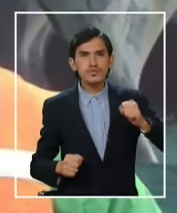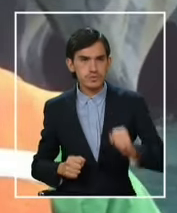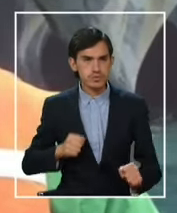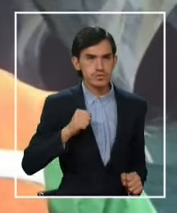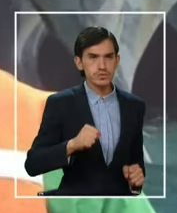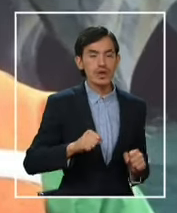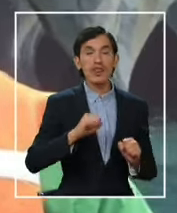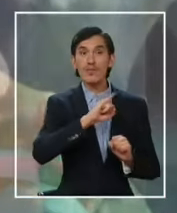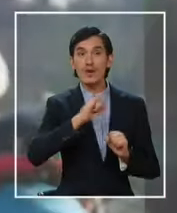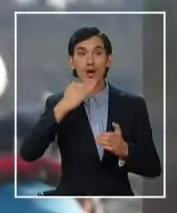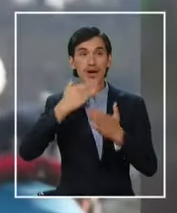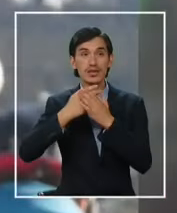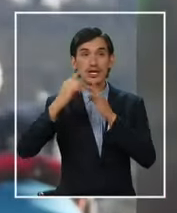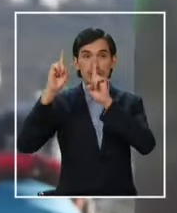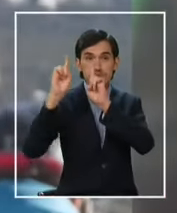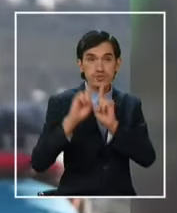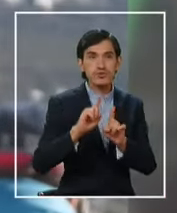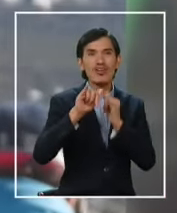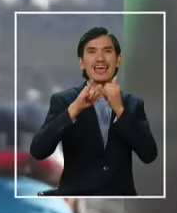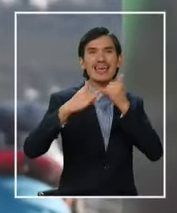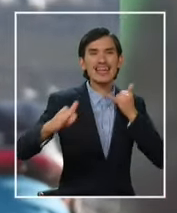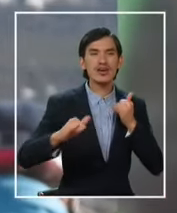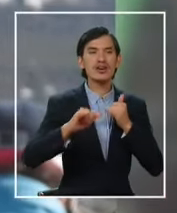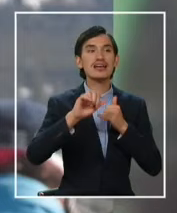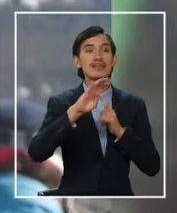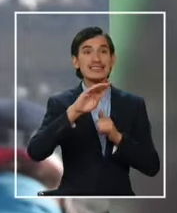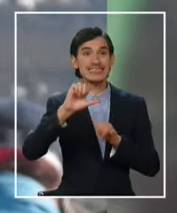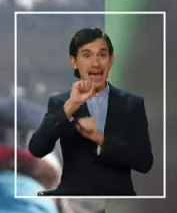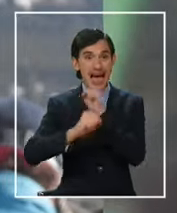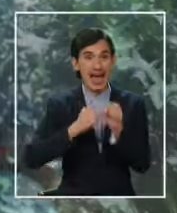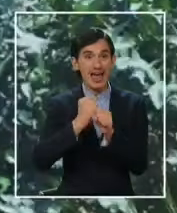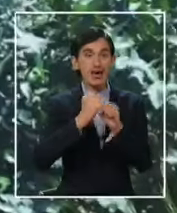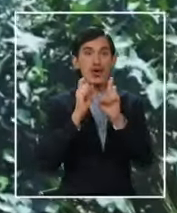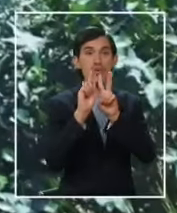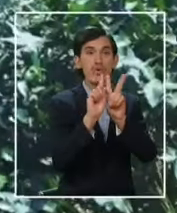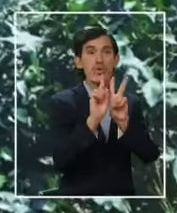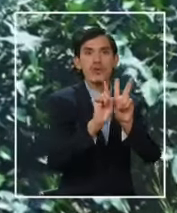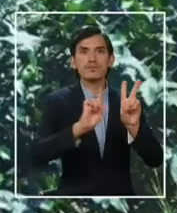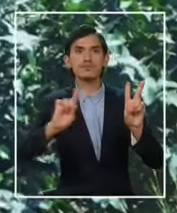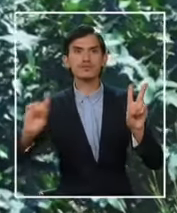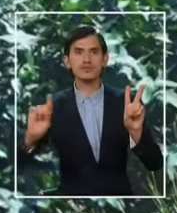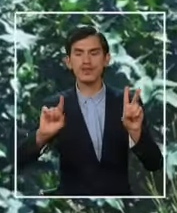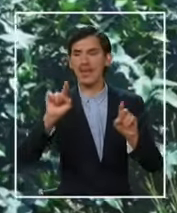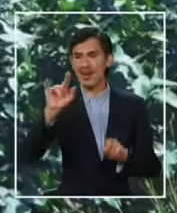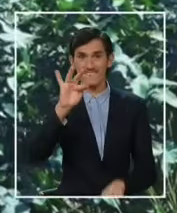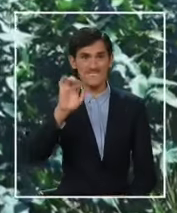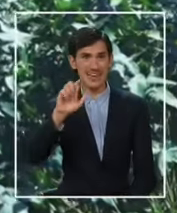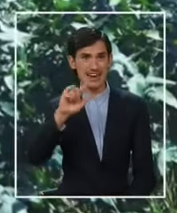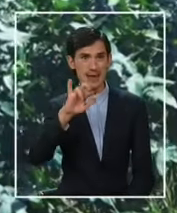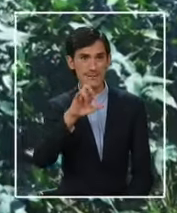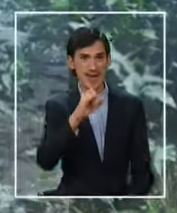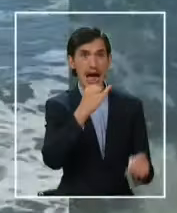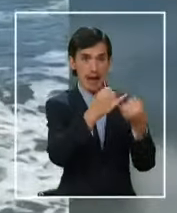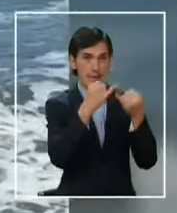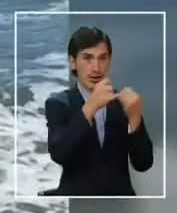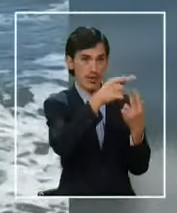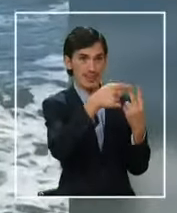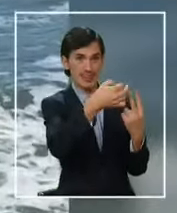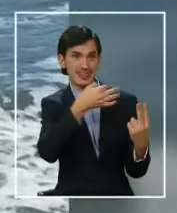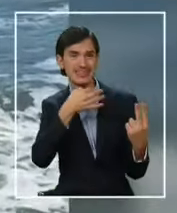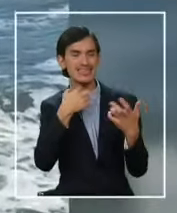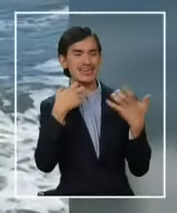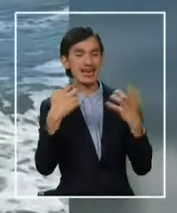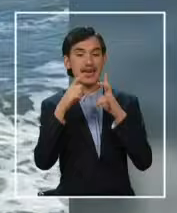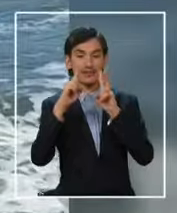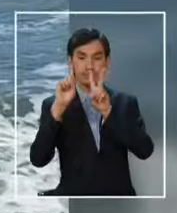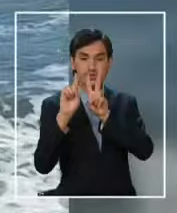hasta que en el descenso el ingeniero de 46 años se separó del grupo. Por lo que cuenta Felipe, el amigo, que ellos